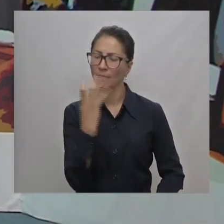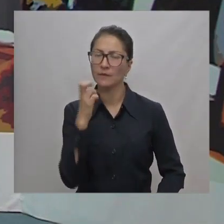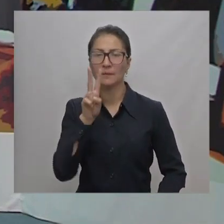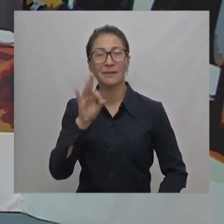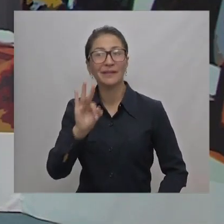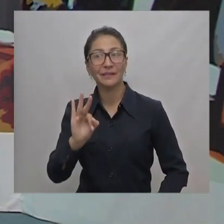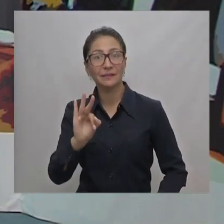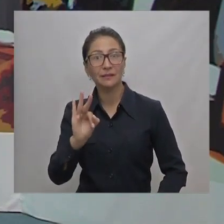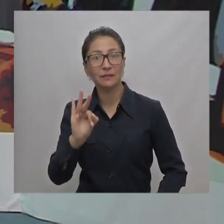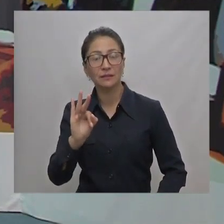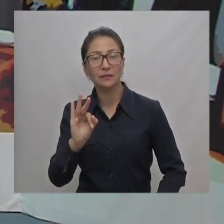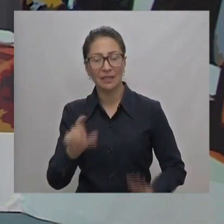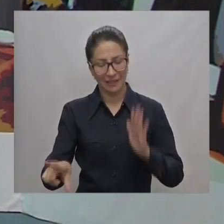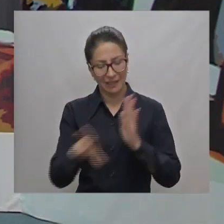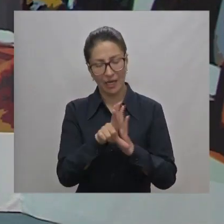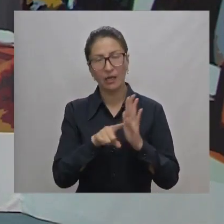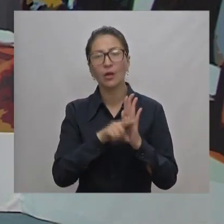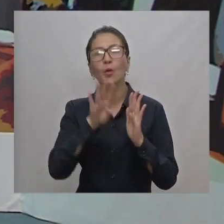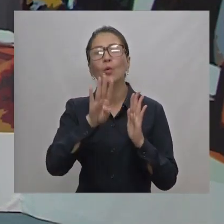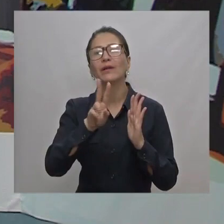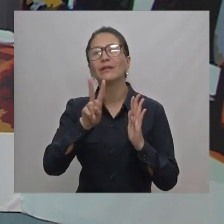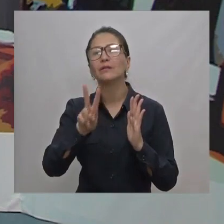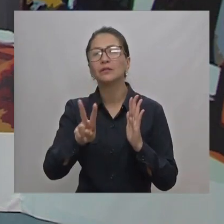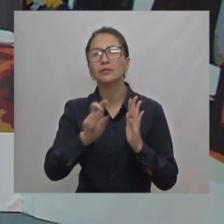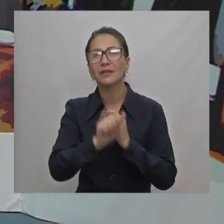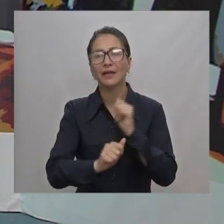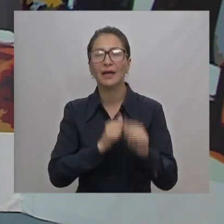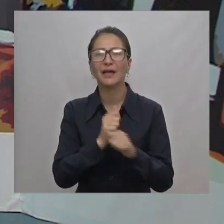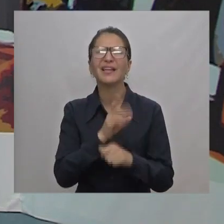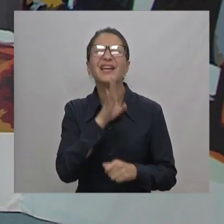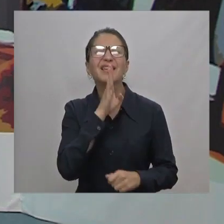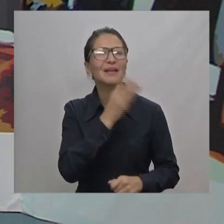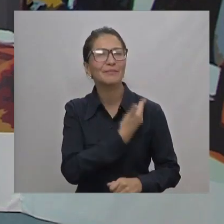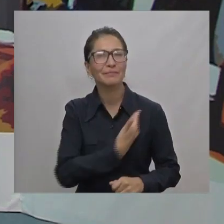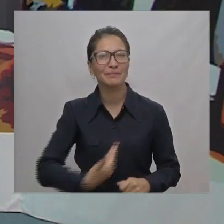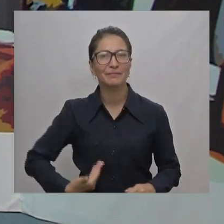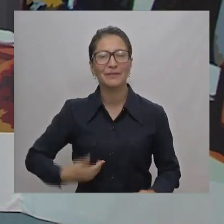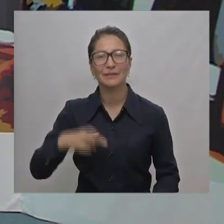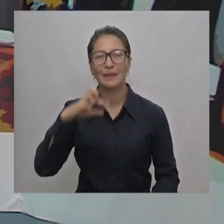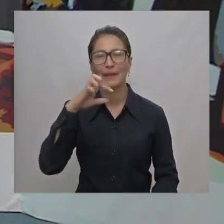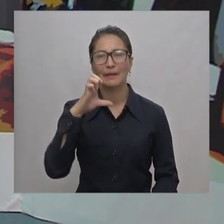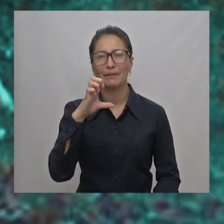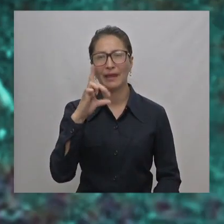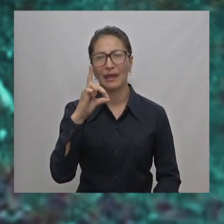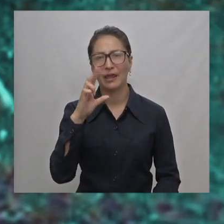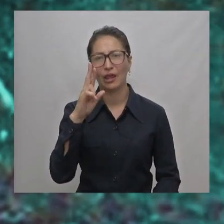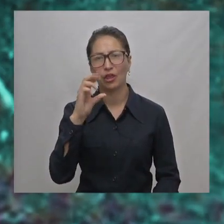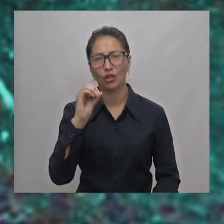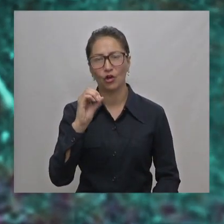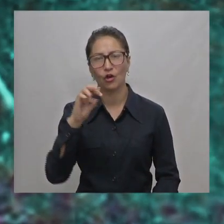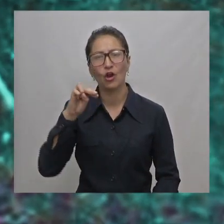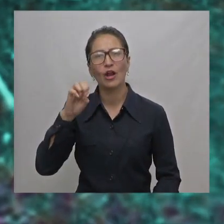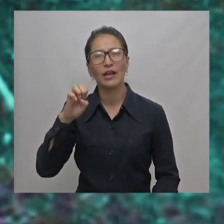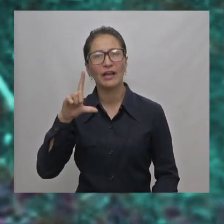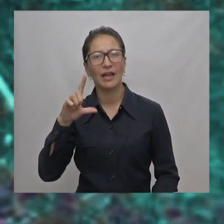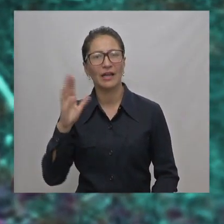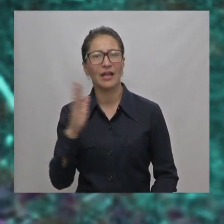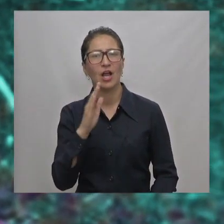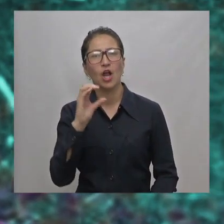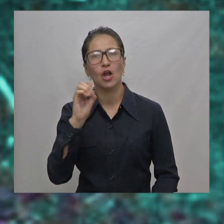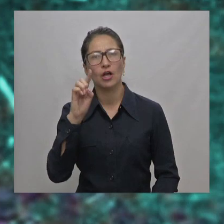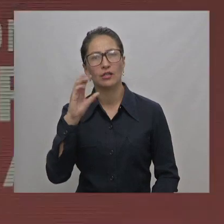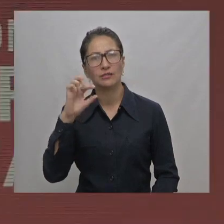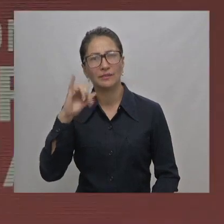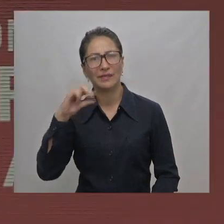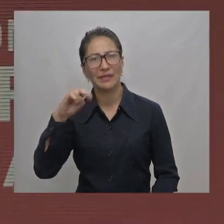julio de 1923 mediante la Ley 42 durante el gobierno del presidente Pedro Nel Ospina. A lo largo de